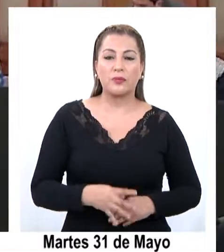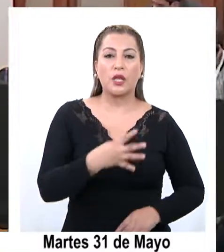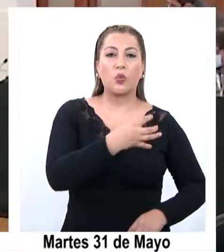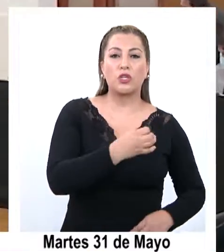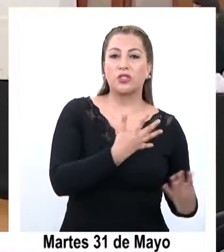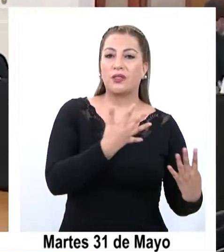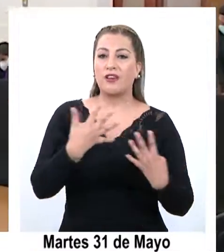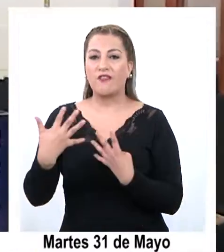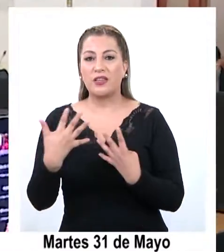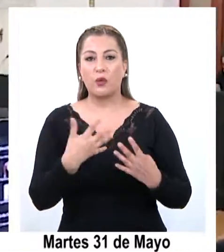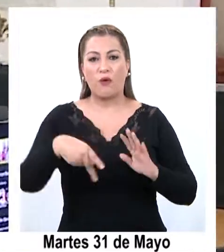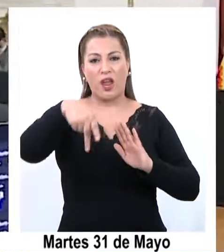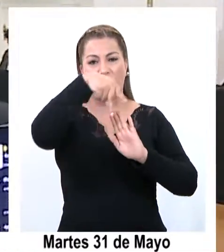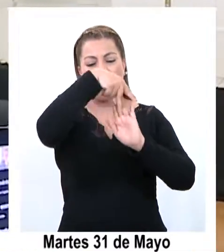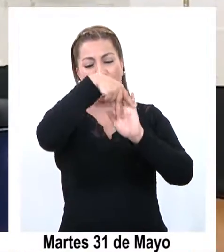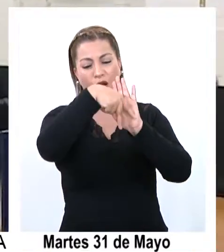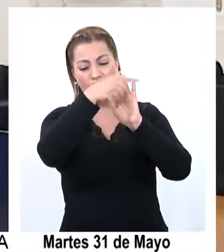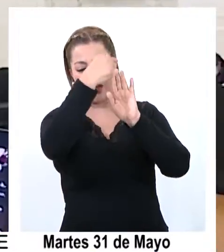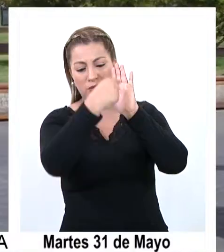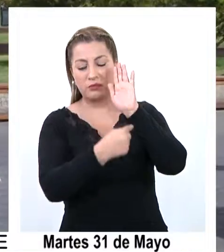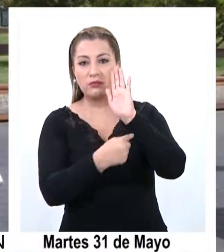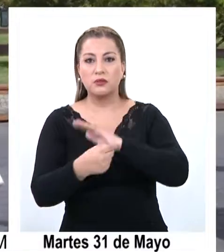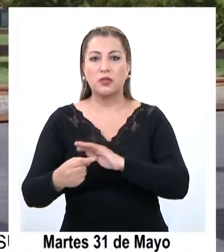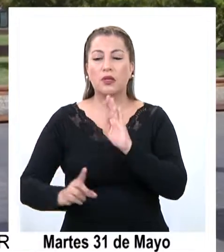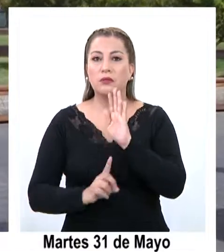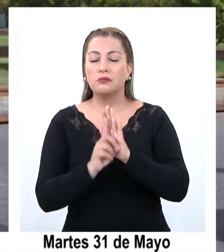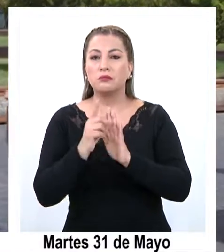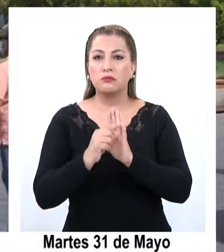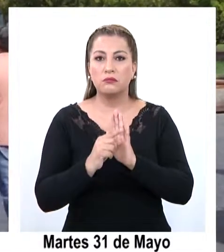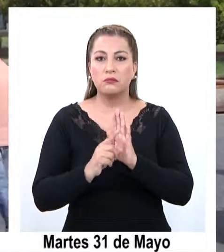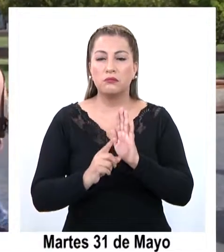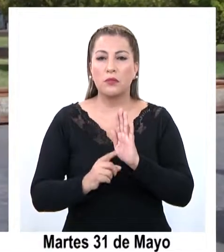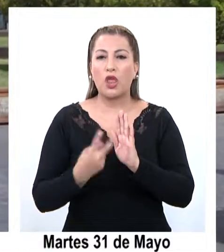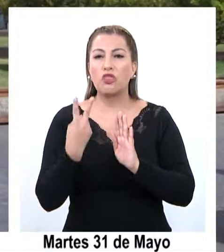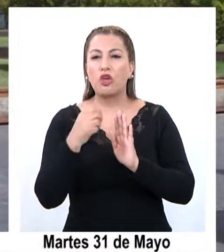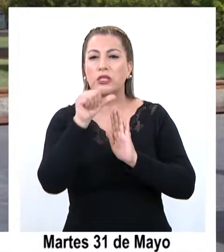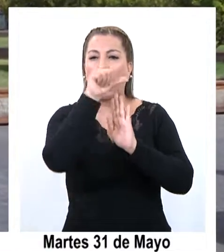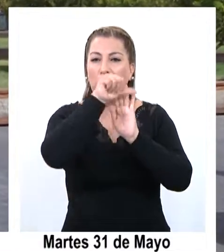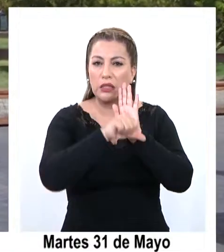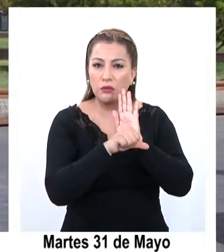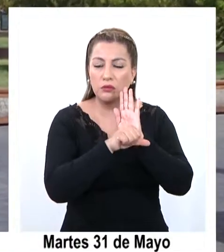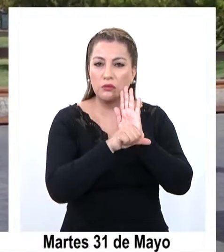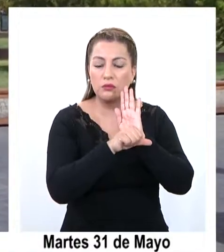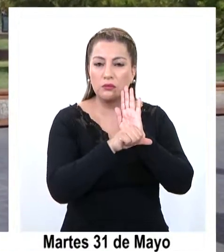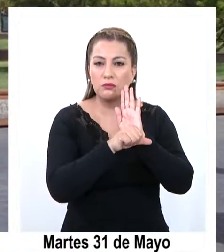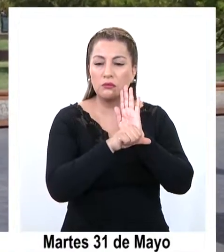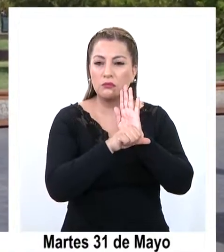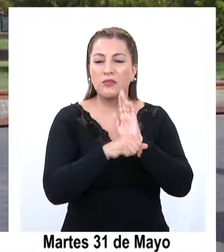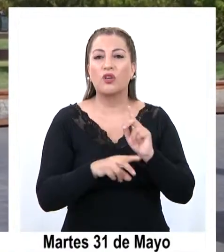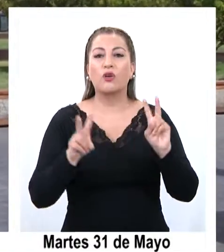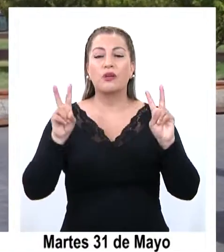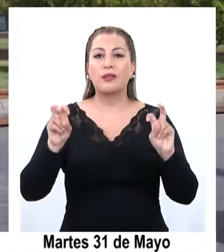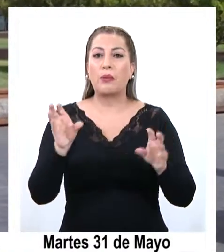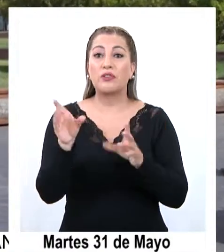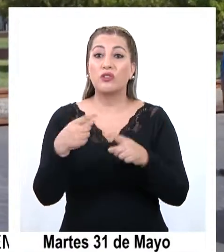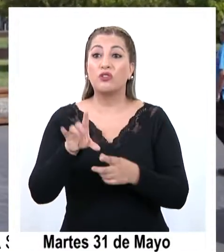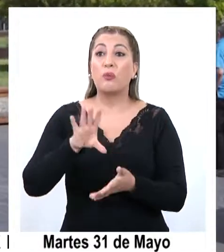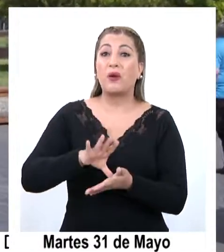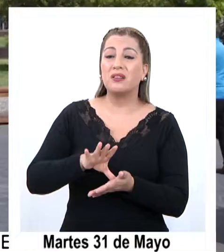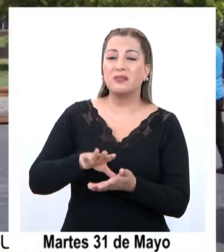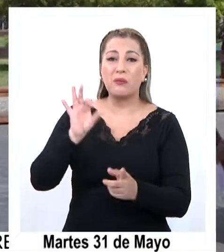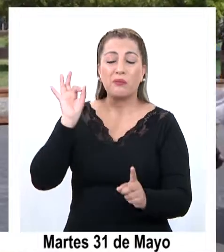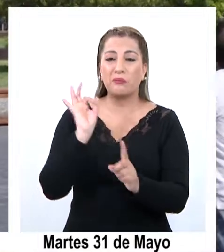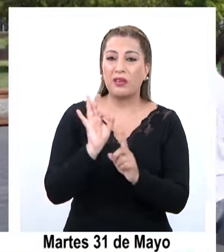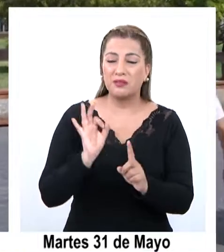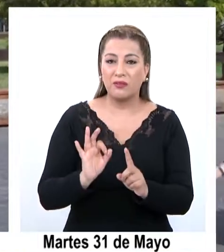De las 499 normas, no aparece, o sí aparecen dos artículos, pero artículos referidos al tema de migración,